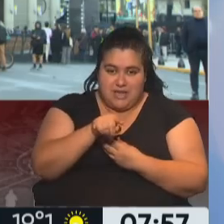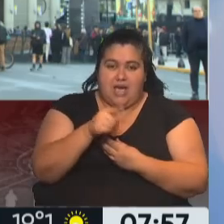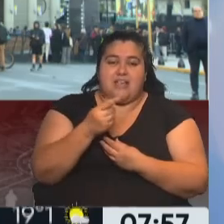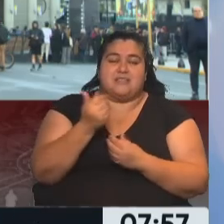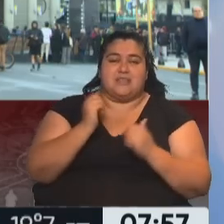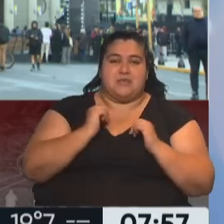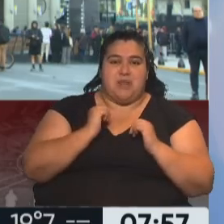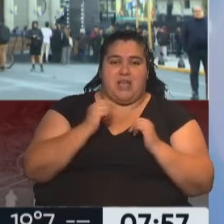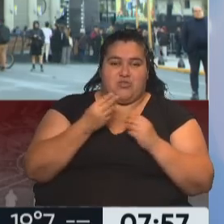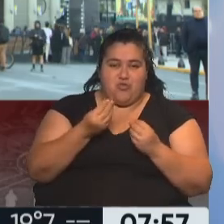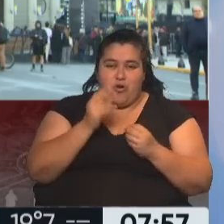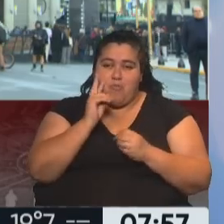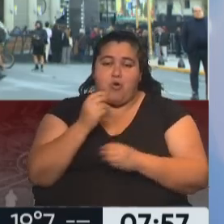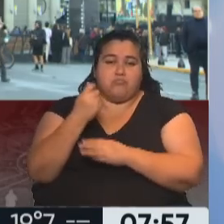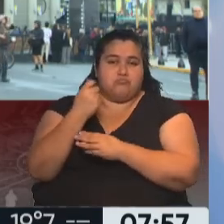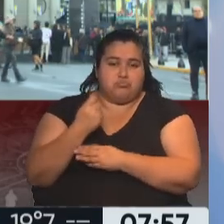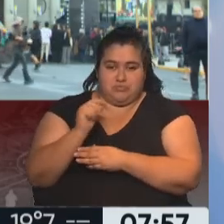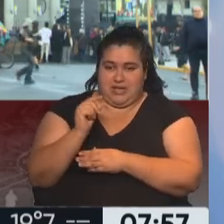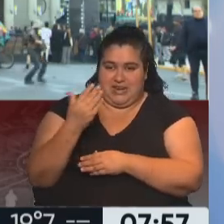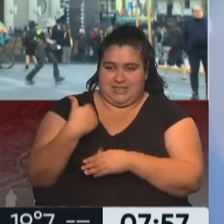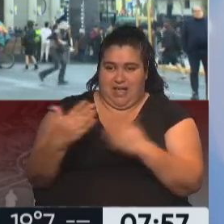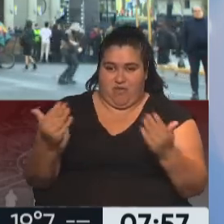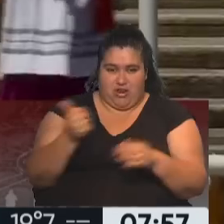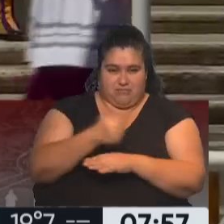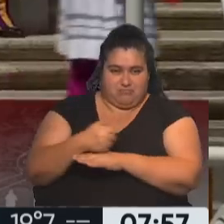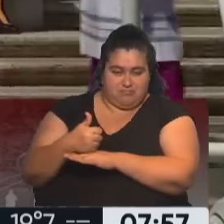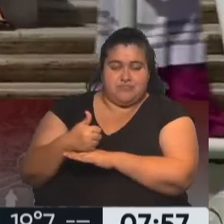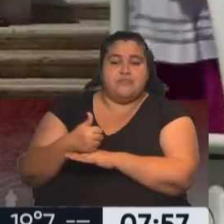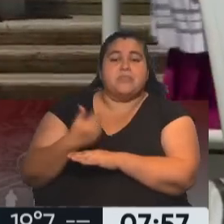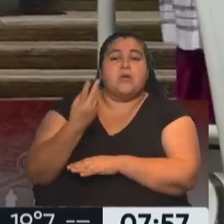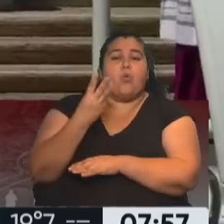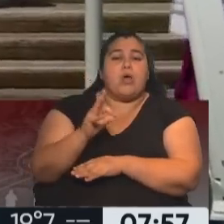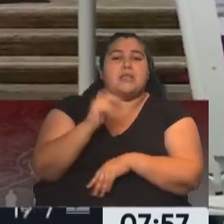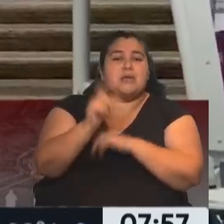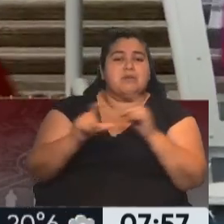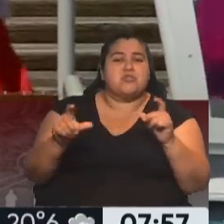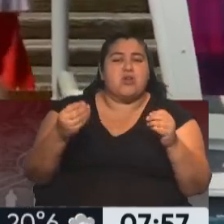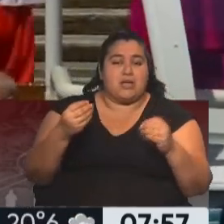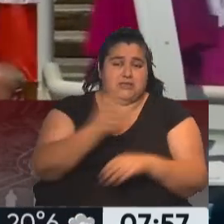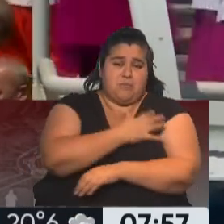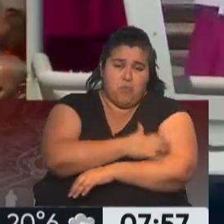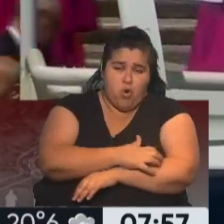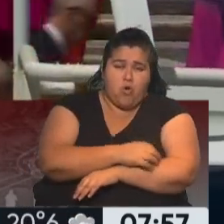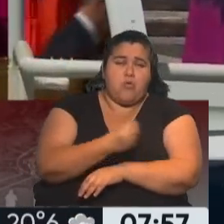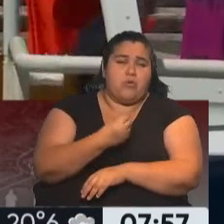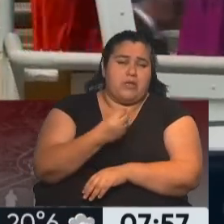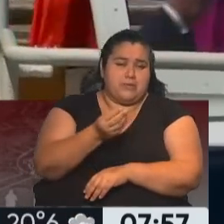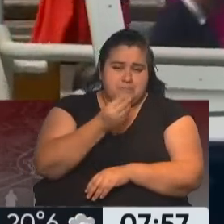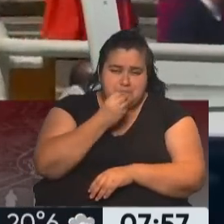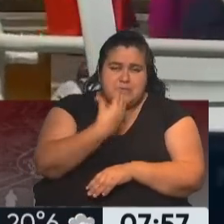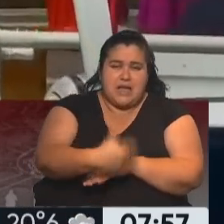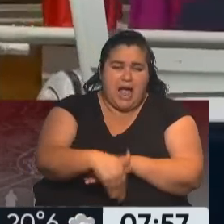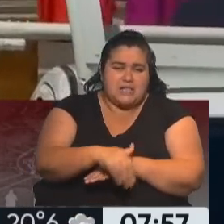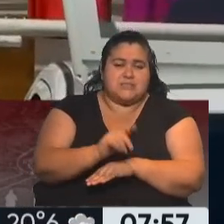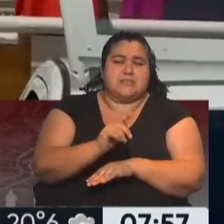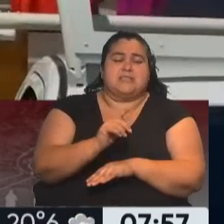pétalos blancos que nos contaba Ale hace un ratito nada más, esas 40 personas. Las 40 personas pobres, carenciadas, gente de calle,